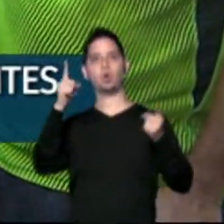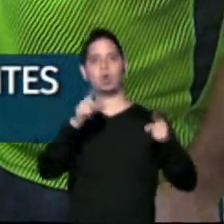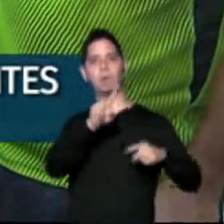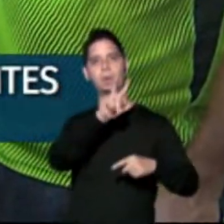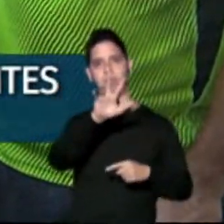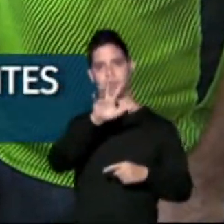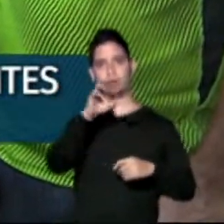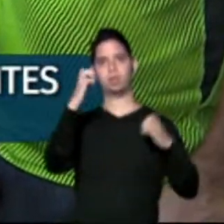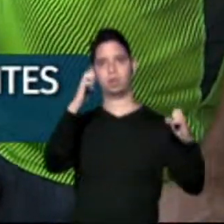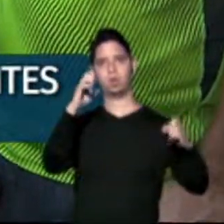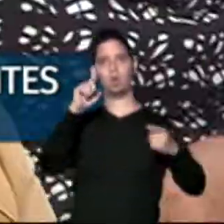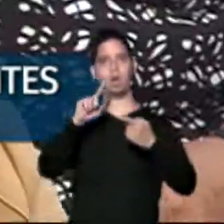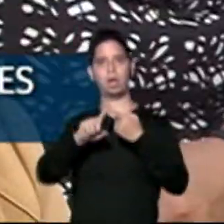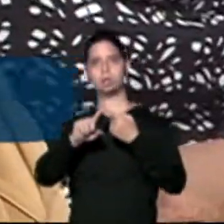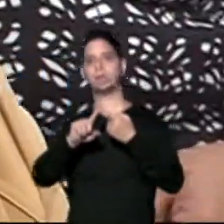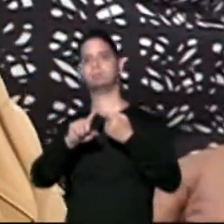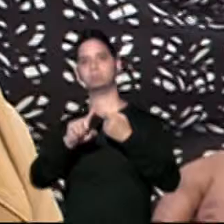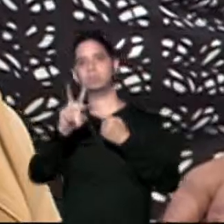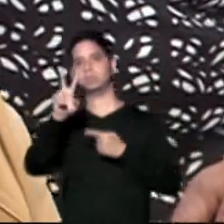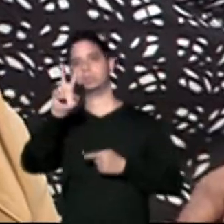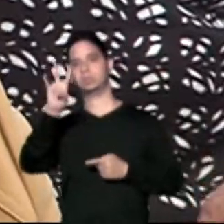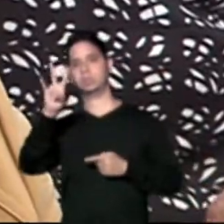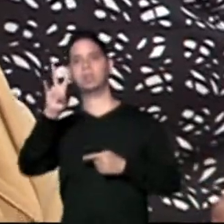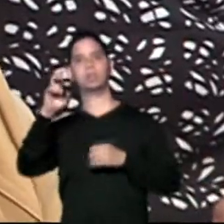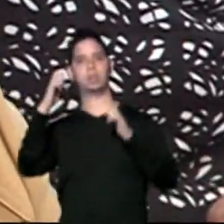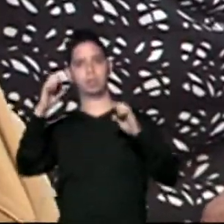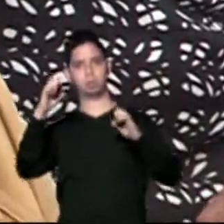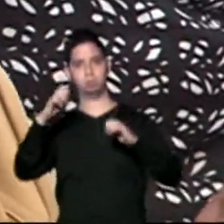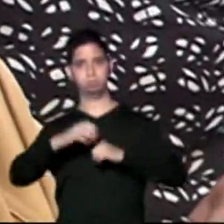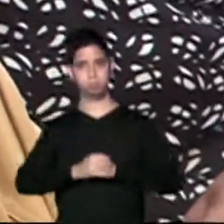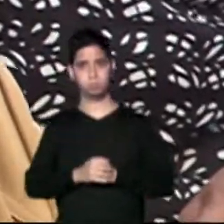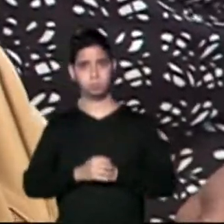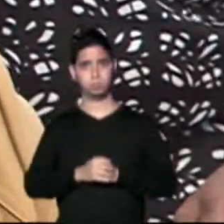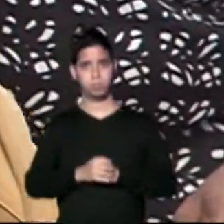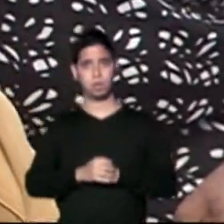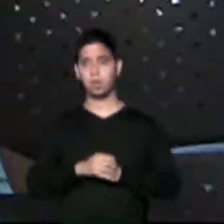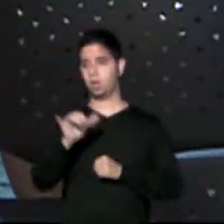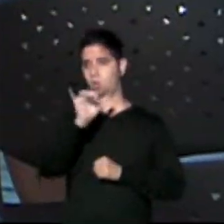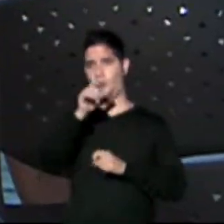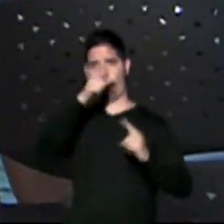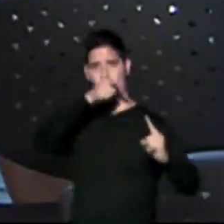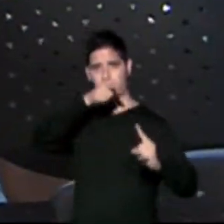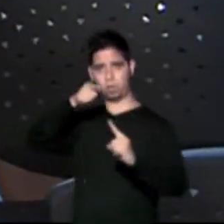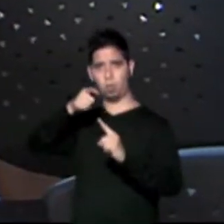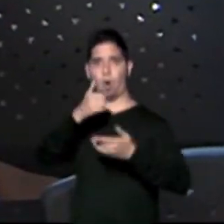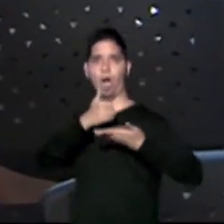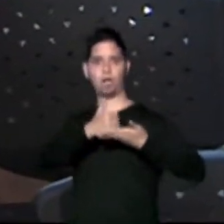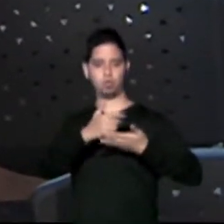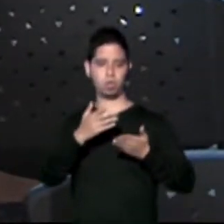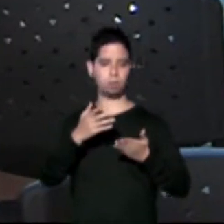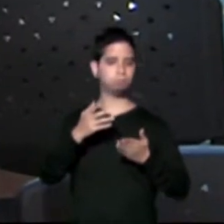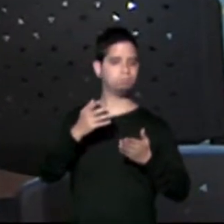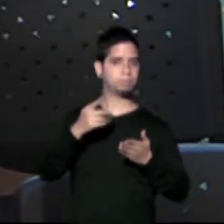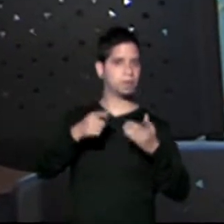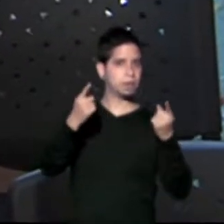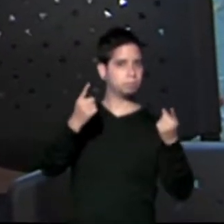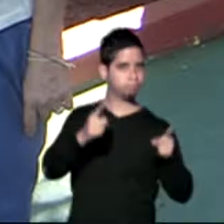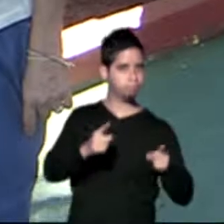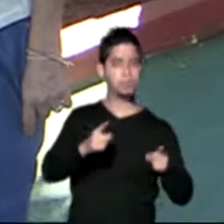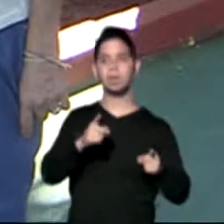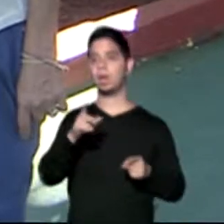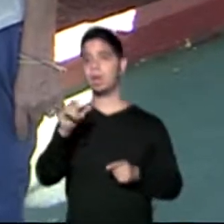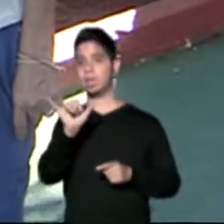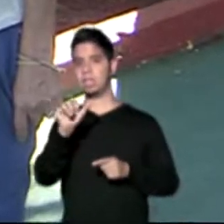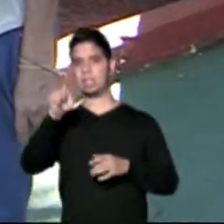a las 12 del mediodía y tiene como objetivo evaluar las ayudas que se han brindado e identificar qué necesidades nuevas existen para poder